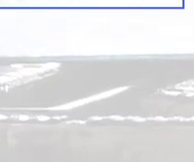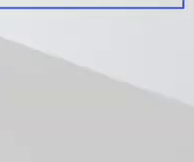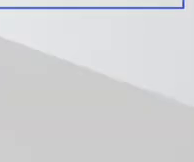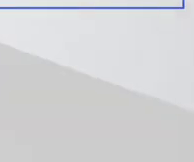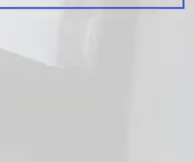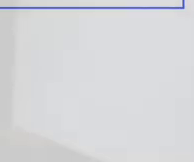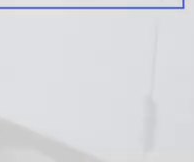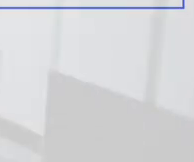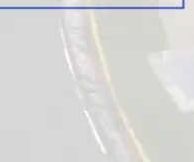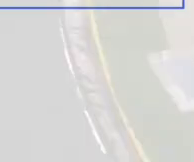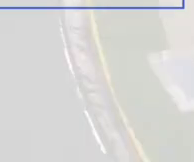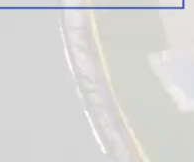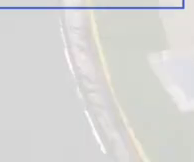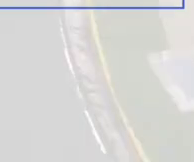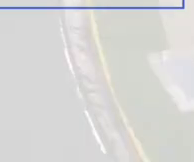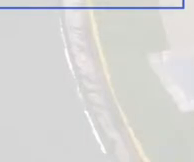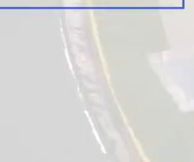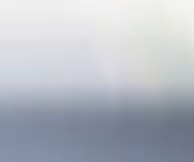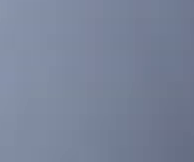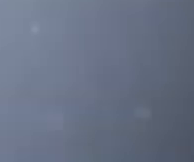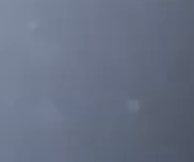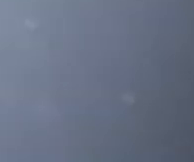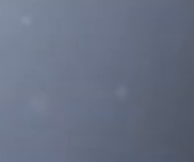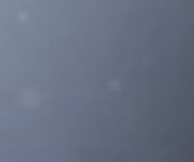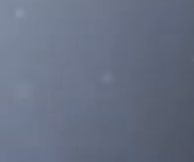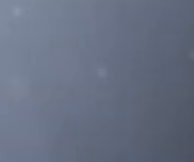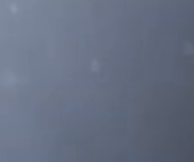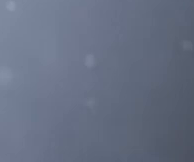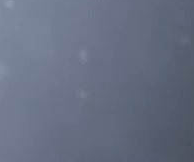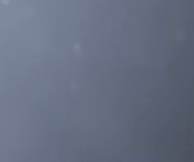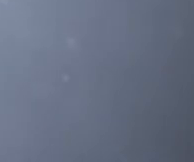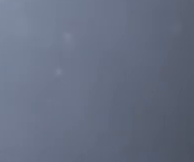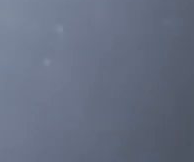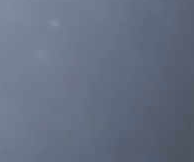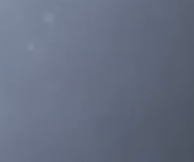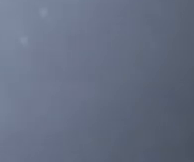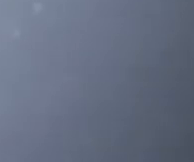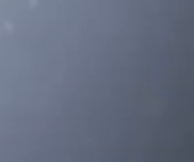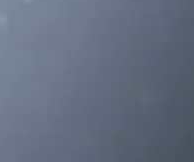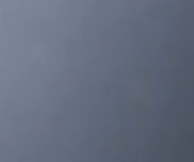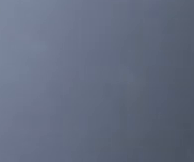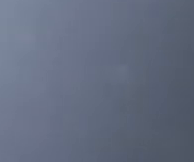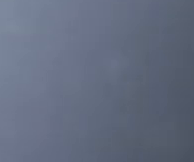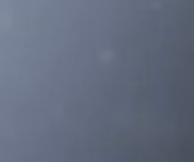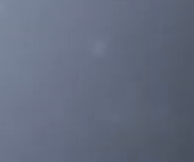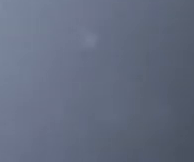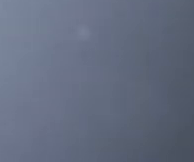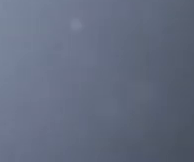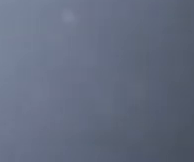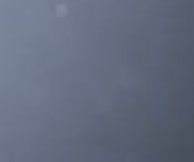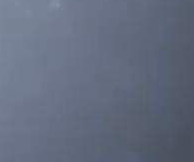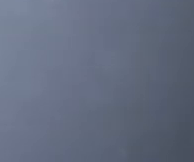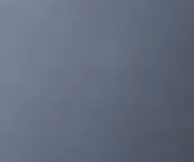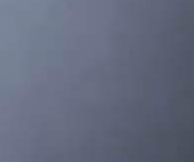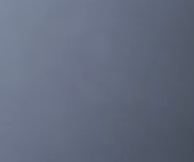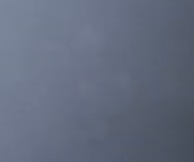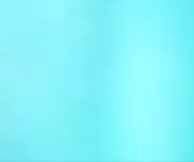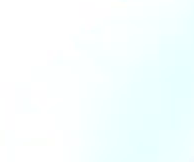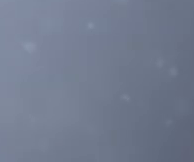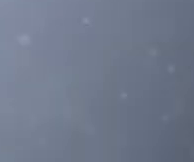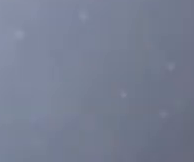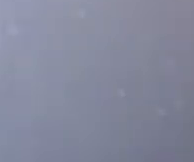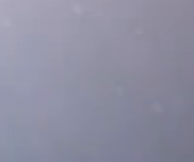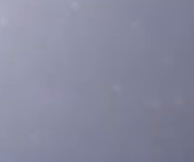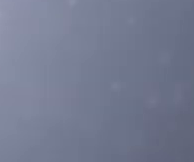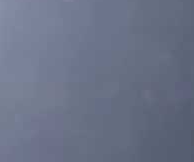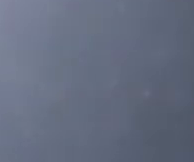temas más relevantes de las ingenierías y de la arquitectura son tratados cara a cara con los candidatos presidenciales, porque su voto sí